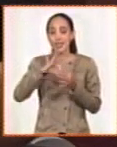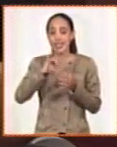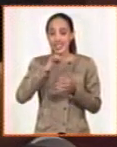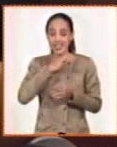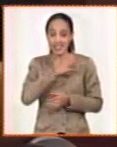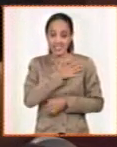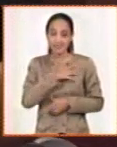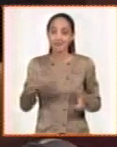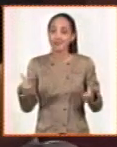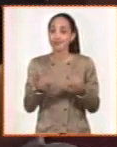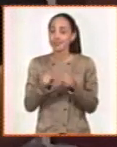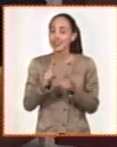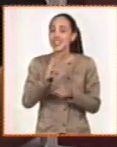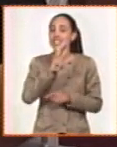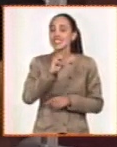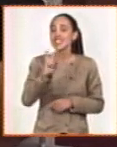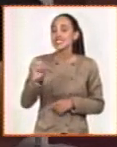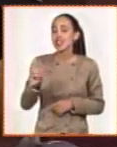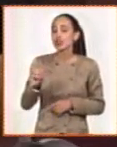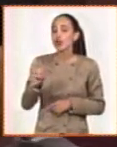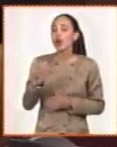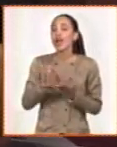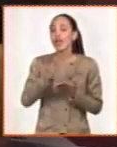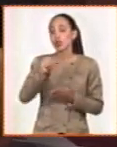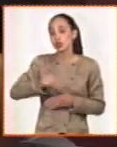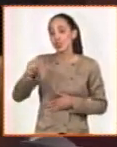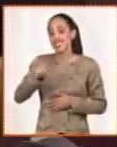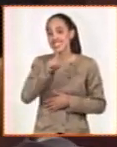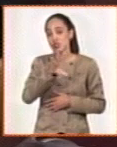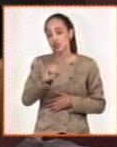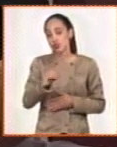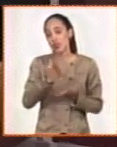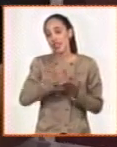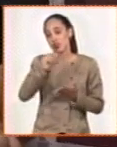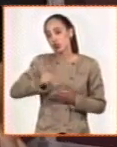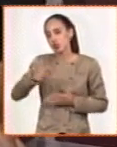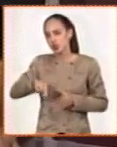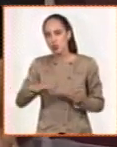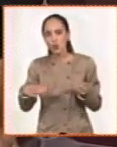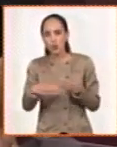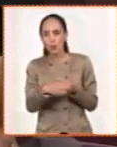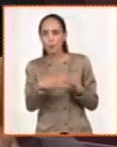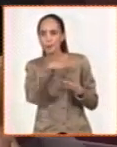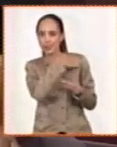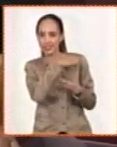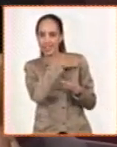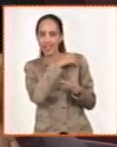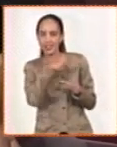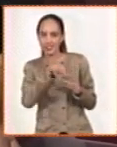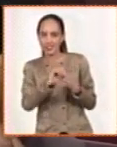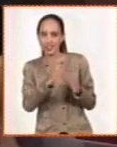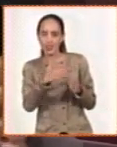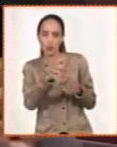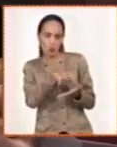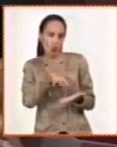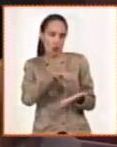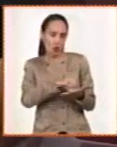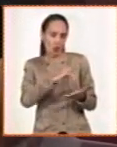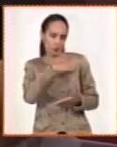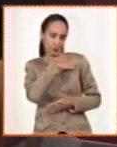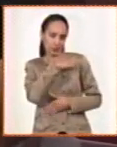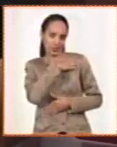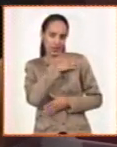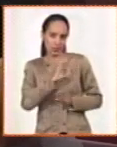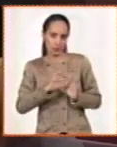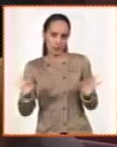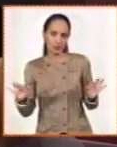300 estudiantes, 150 estudiantes y un grupo de militares de una unidad cercana, de tropas especiales, alrededor de